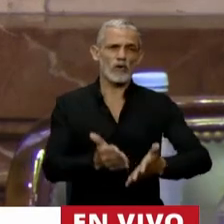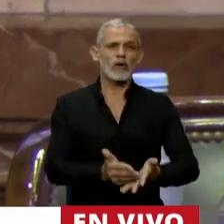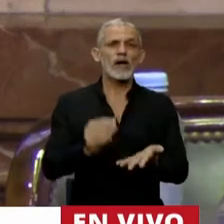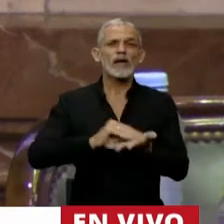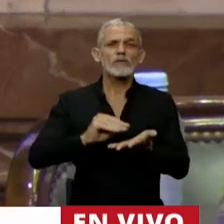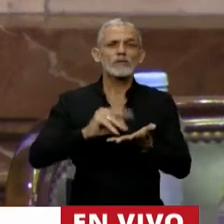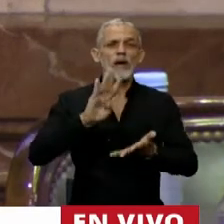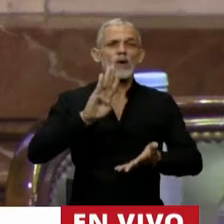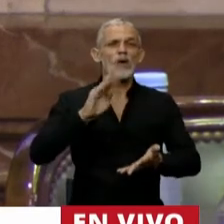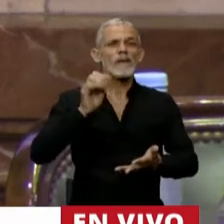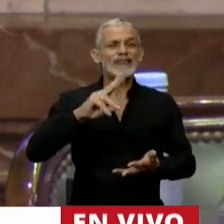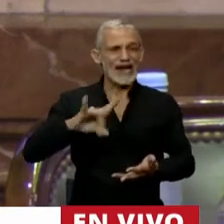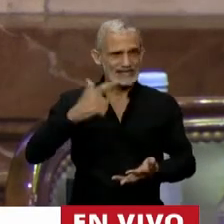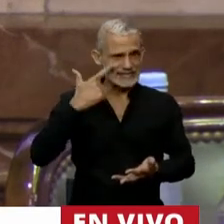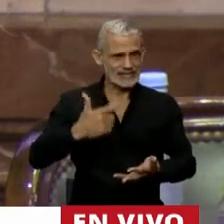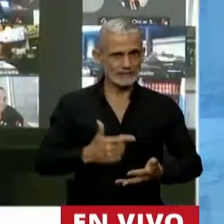Diputado Baldassi.